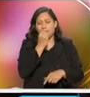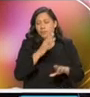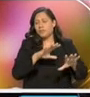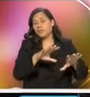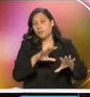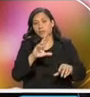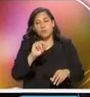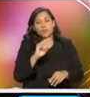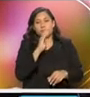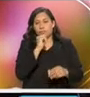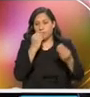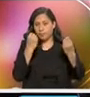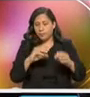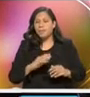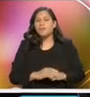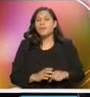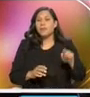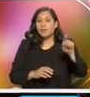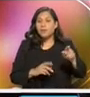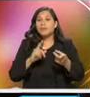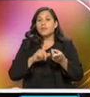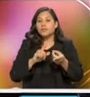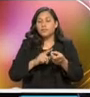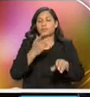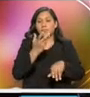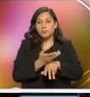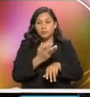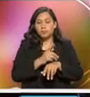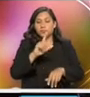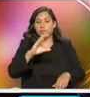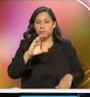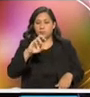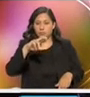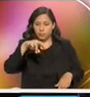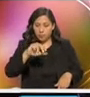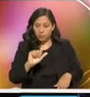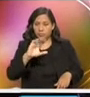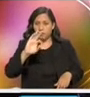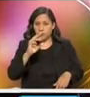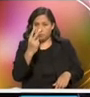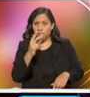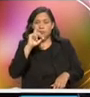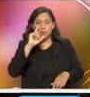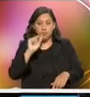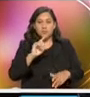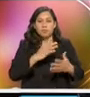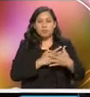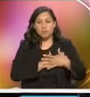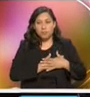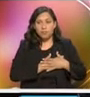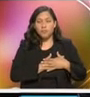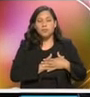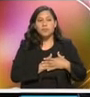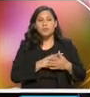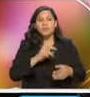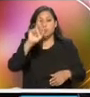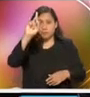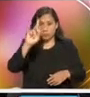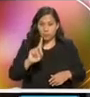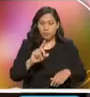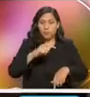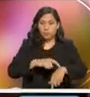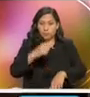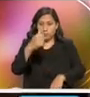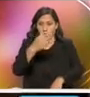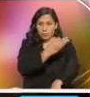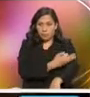No se lo pierdan, está en La Americana, Lucerna 42, Maldito Amor, todos los domingos a las